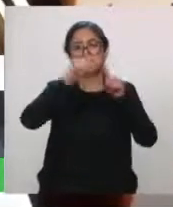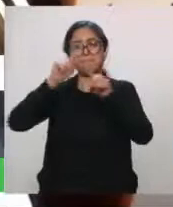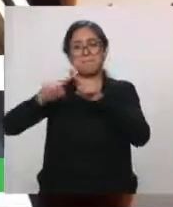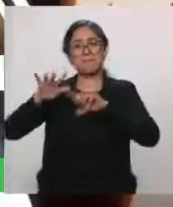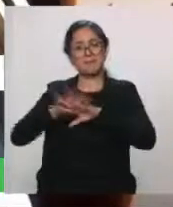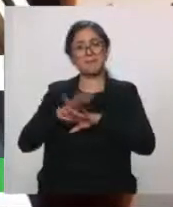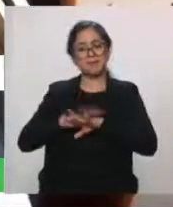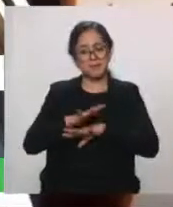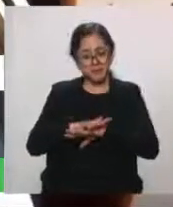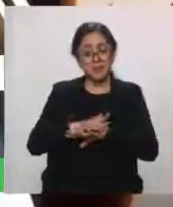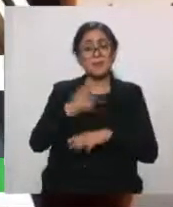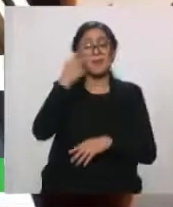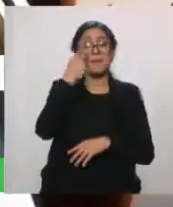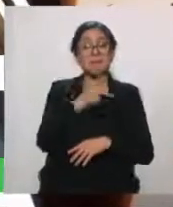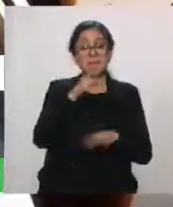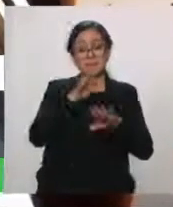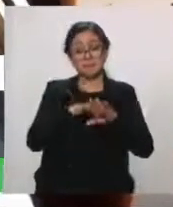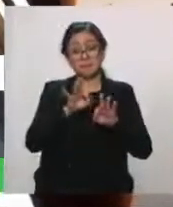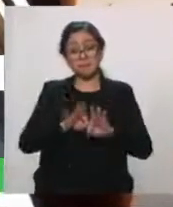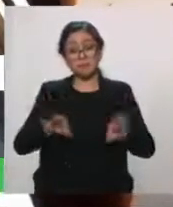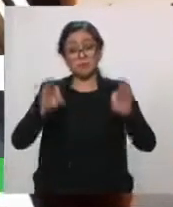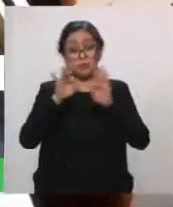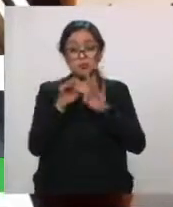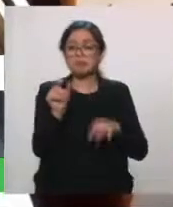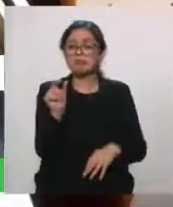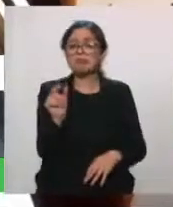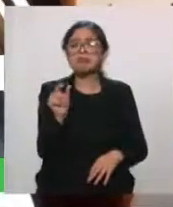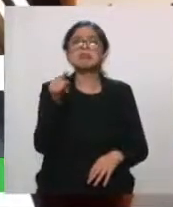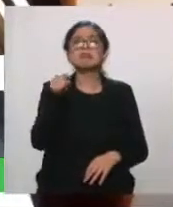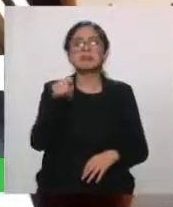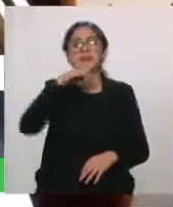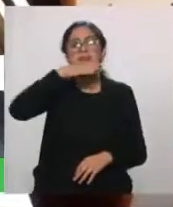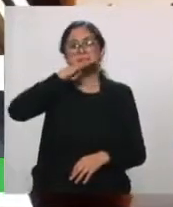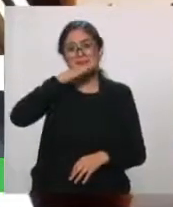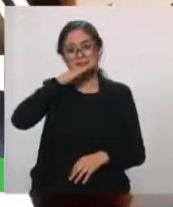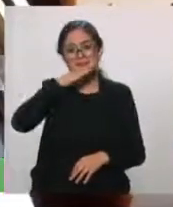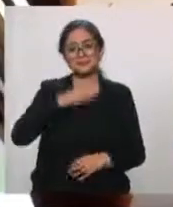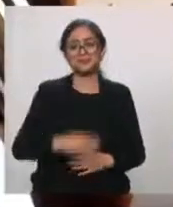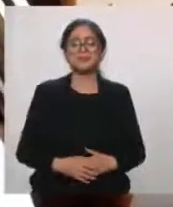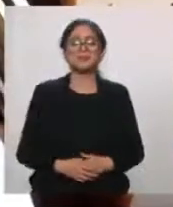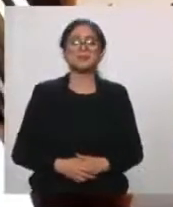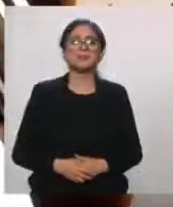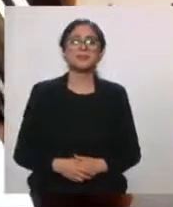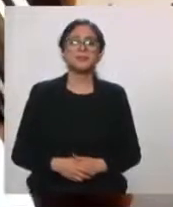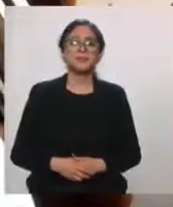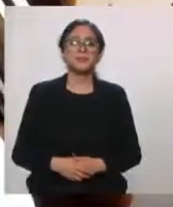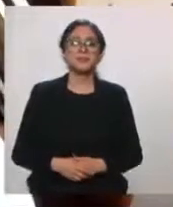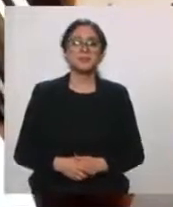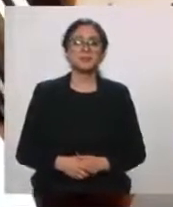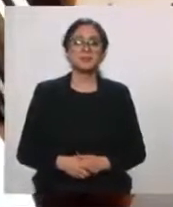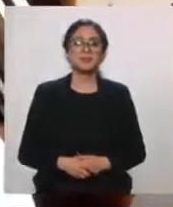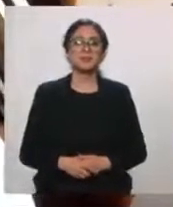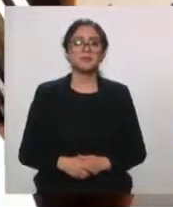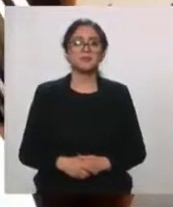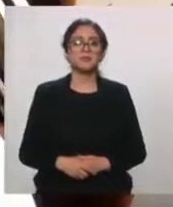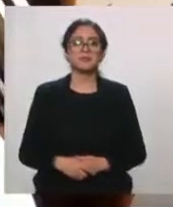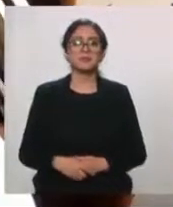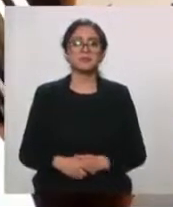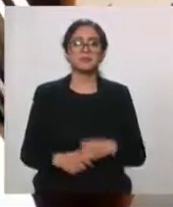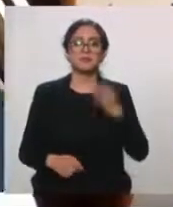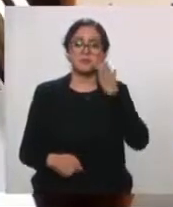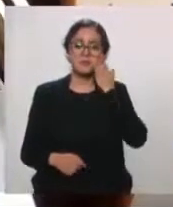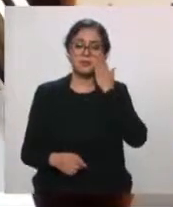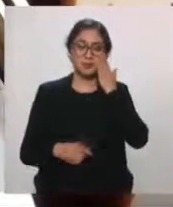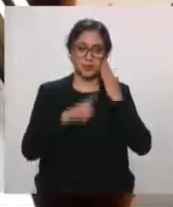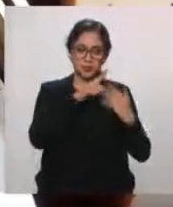lo importante es el grano. Y luego yo creo que como tú decías, muy bien, este es un platillo